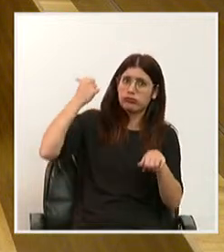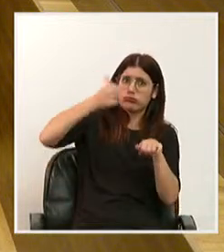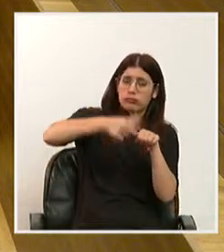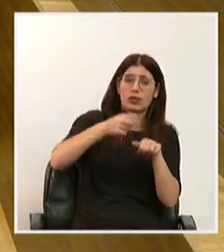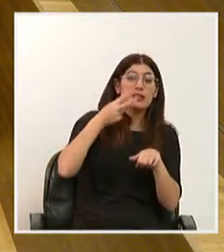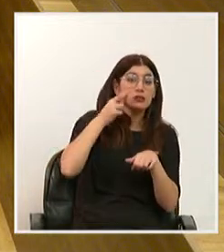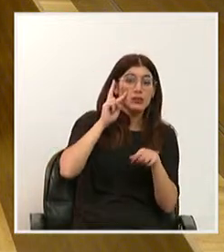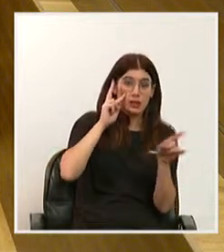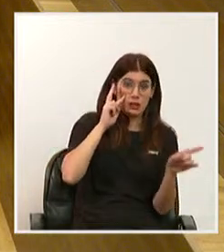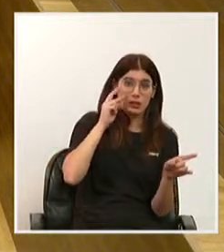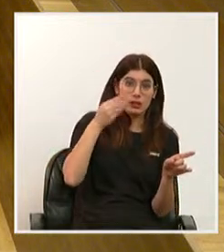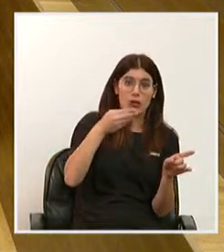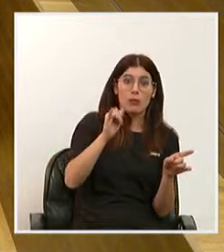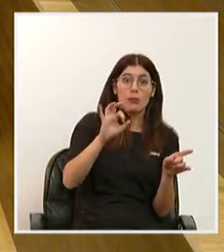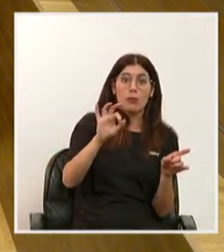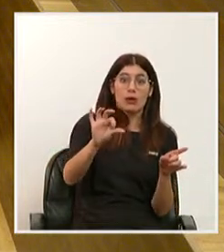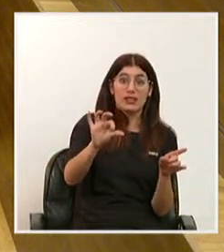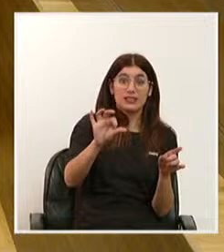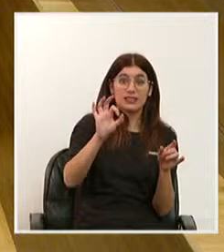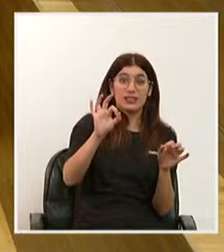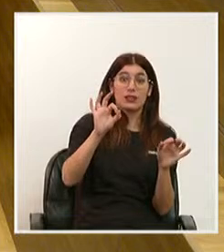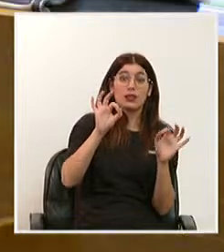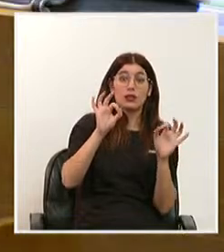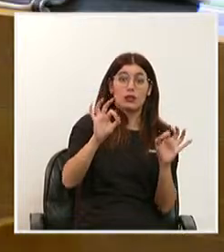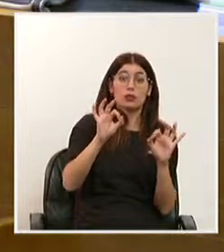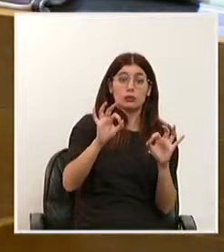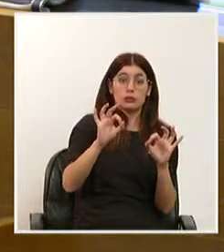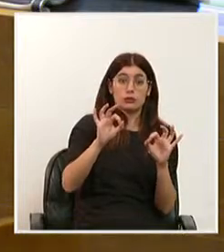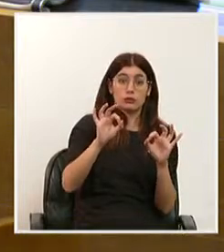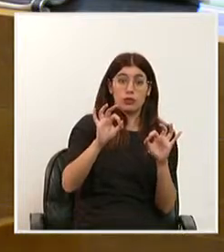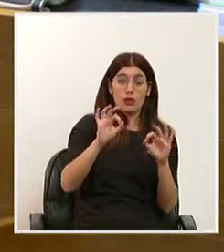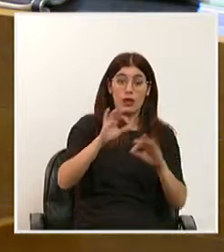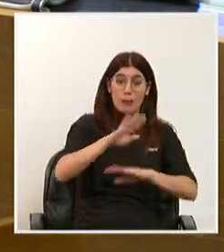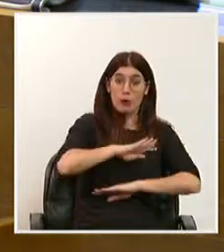19 era el Porter del Valencia